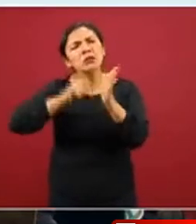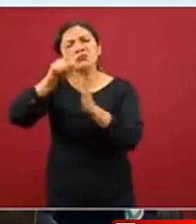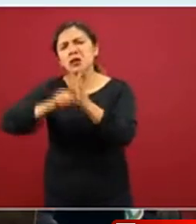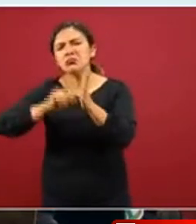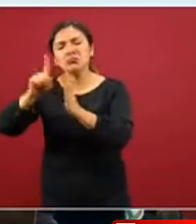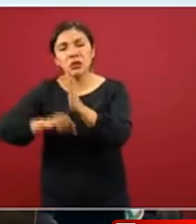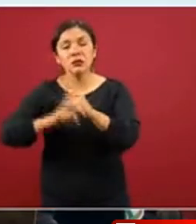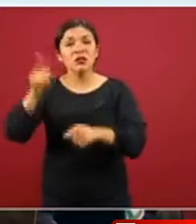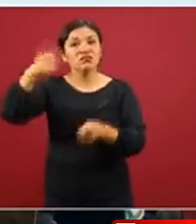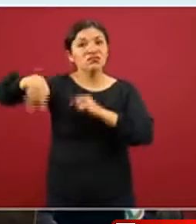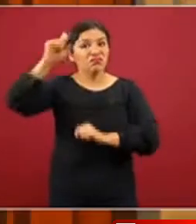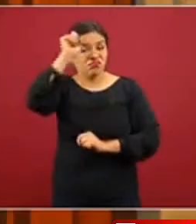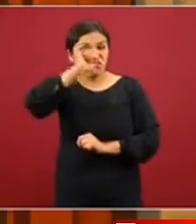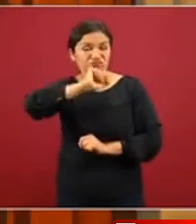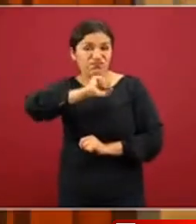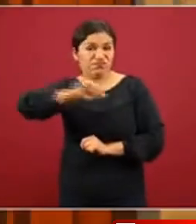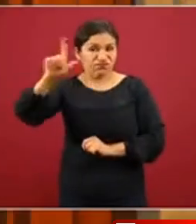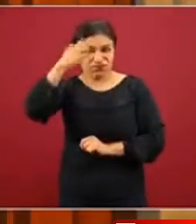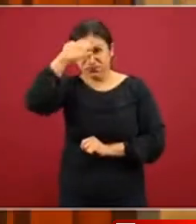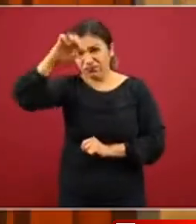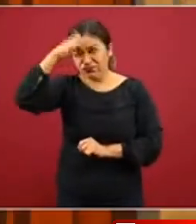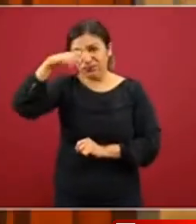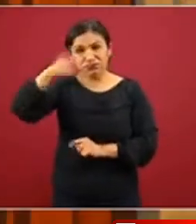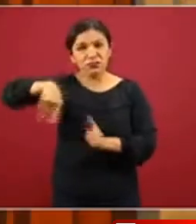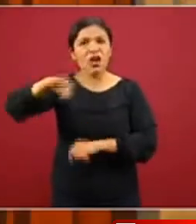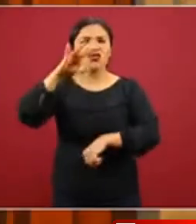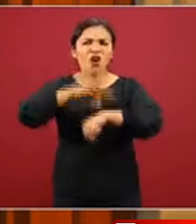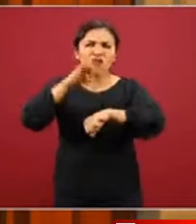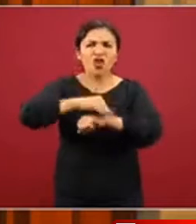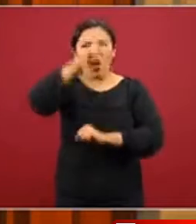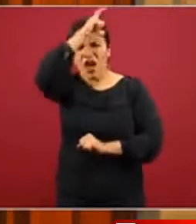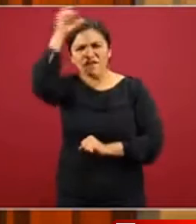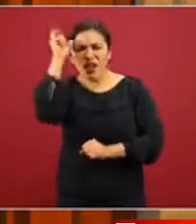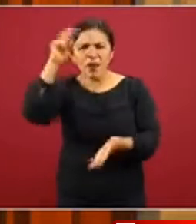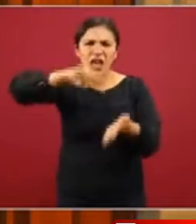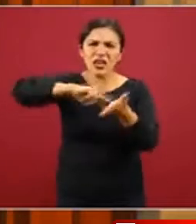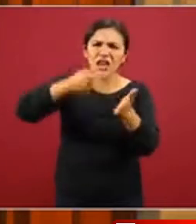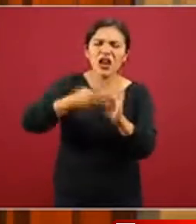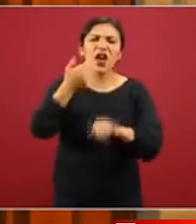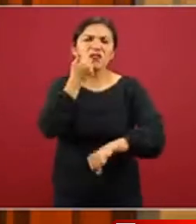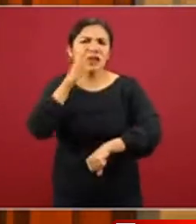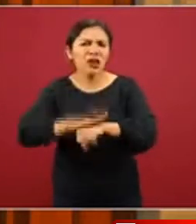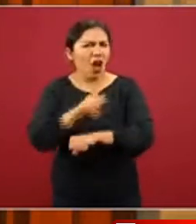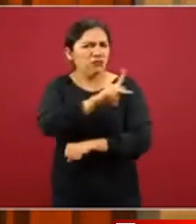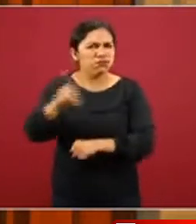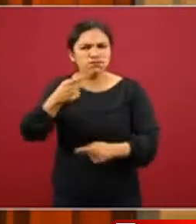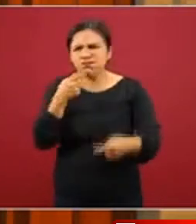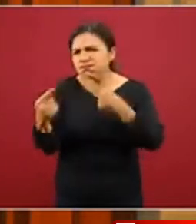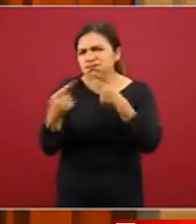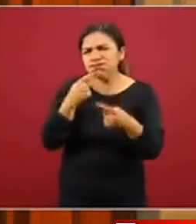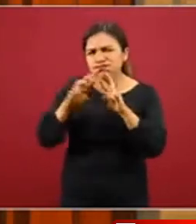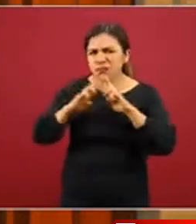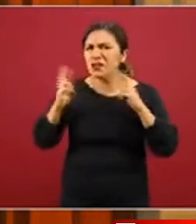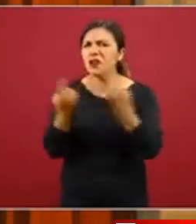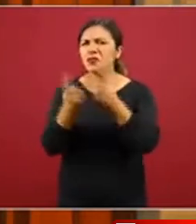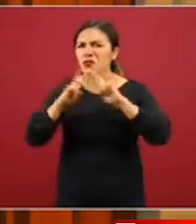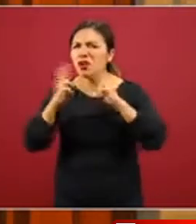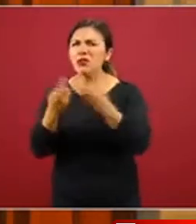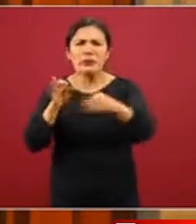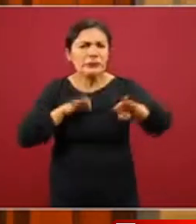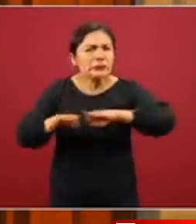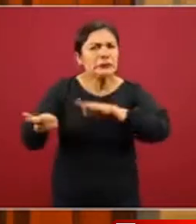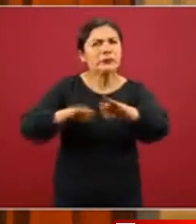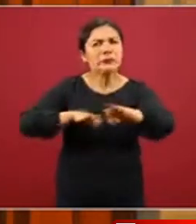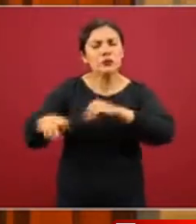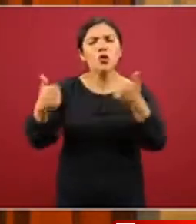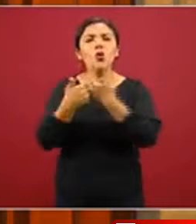expertos nacionales, muy buenos por cierto, médicos, enfermeras, ingenieros, administradores, se unieron en muchos meses de trabajo